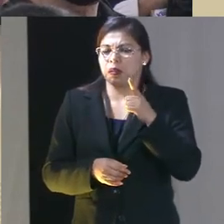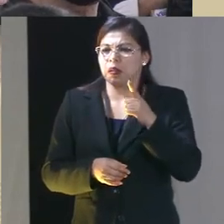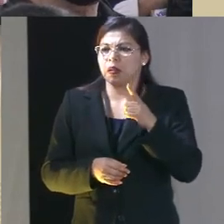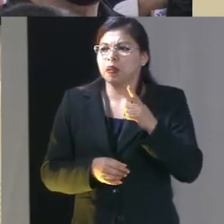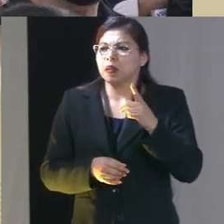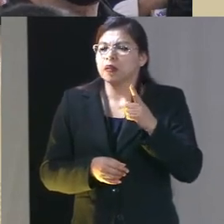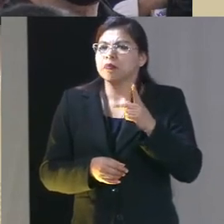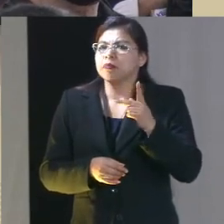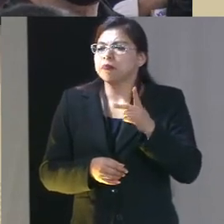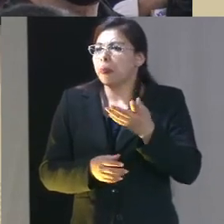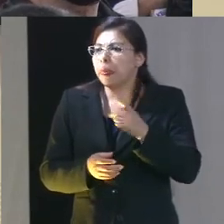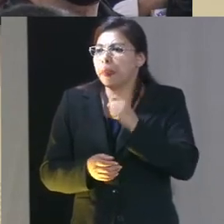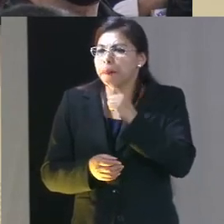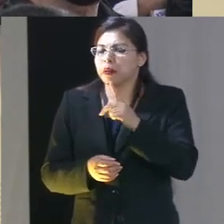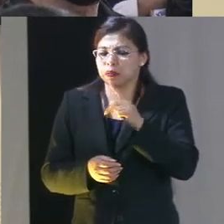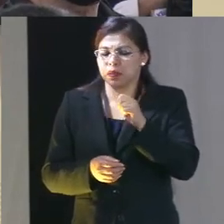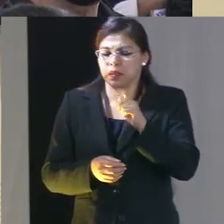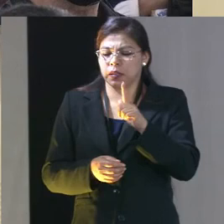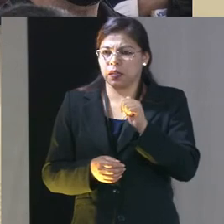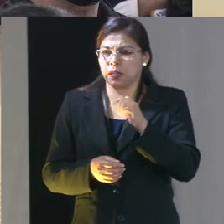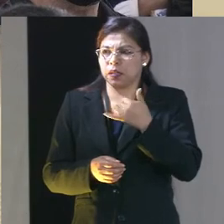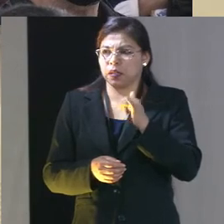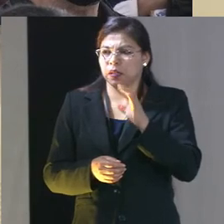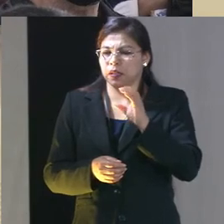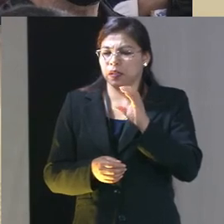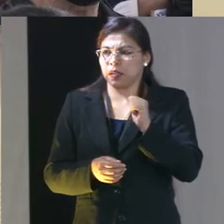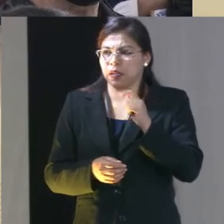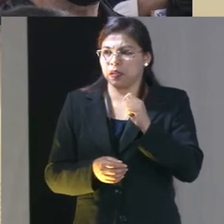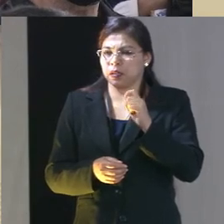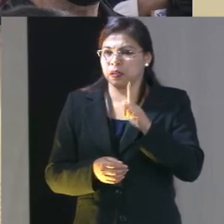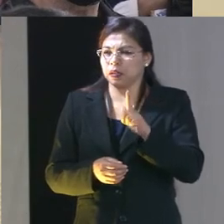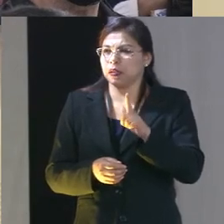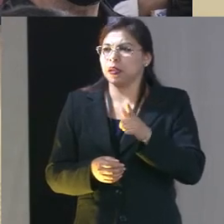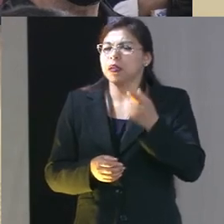un día para otro, con la mano en la cintura, apresan